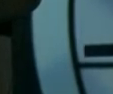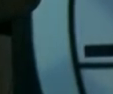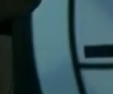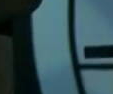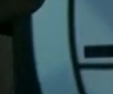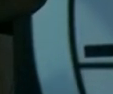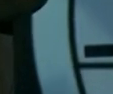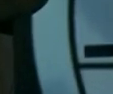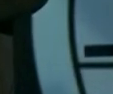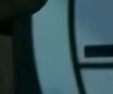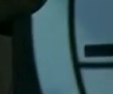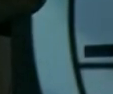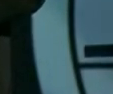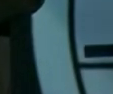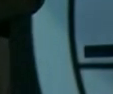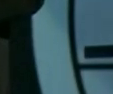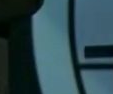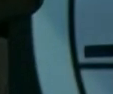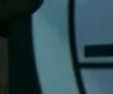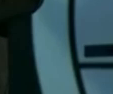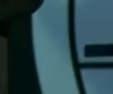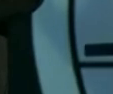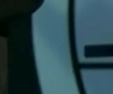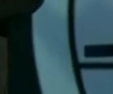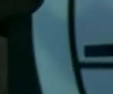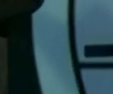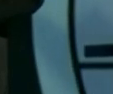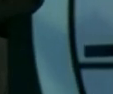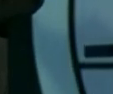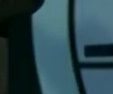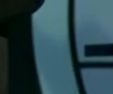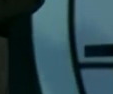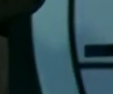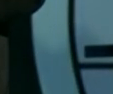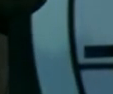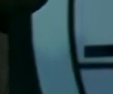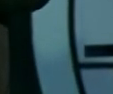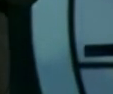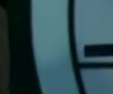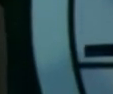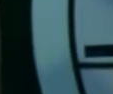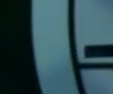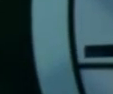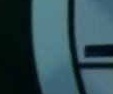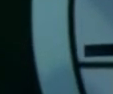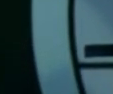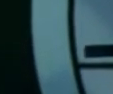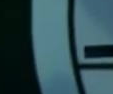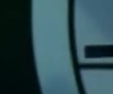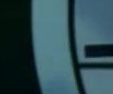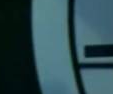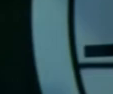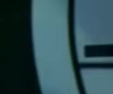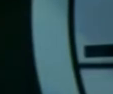después de haber estado con ellos y ver el esfuerzo que hay detrás de todo eso, a mí que ganen todas, ¿no? Bueno, no puede todas, ser. Todas han